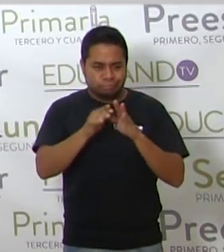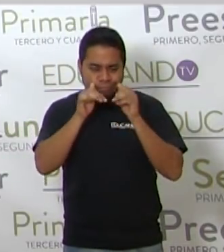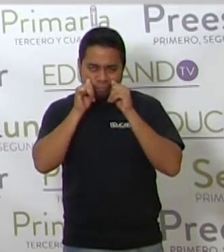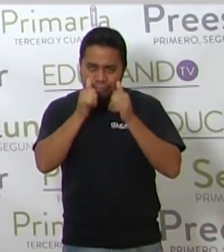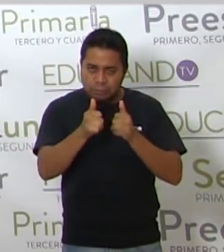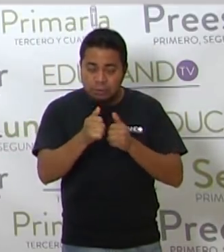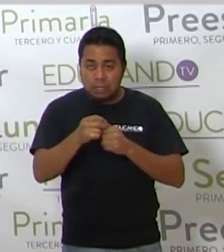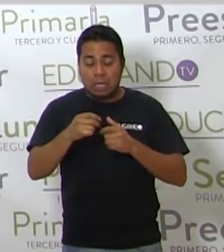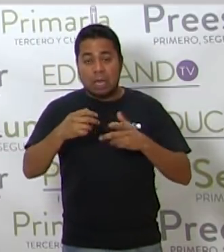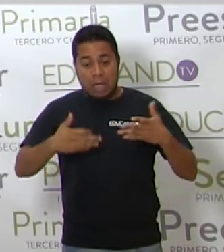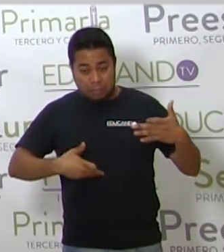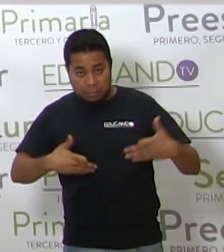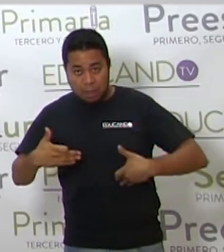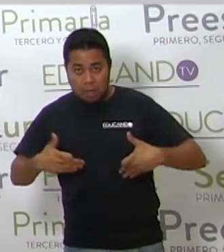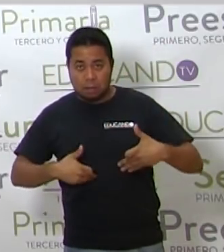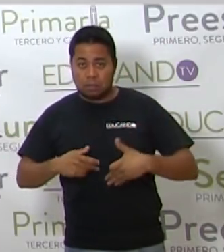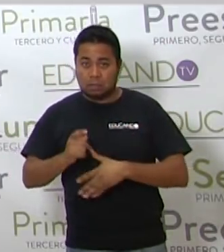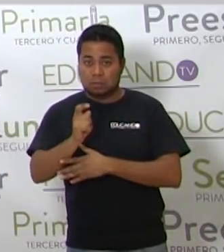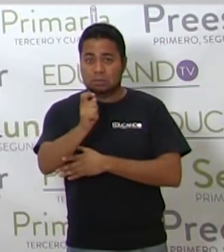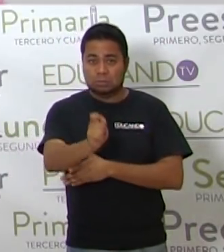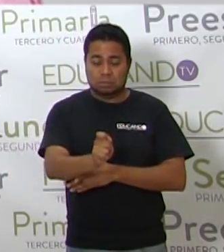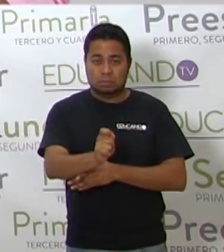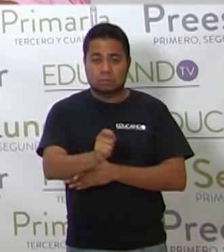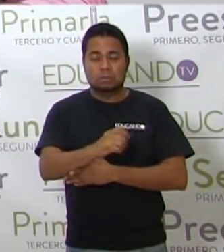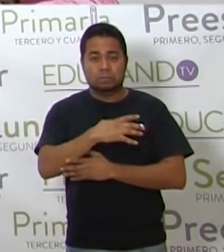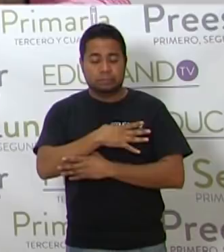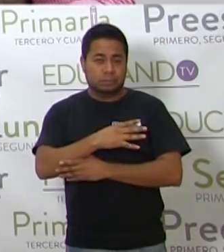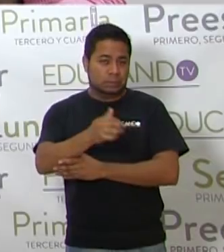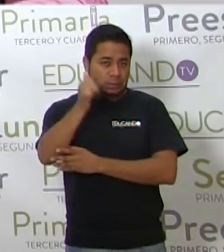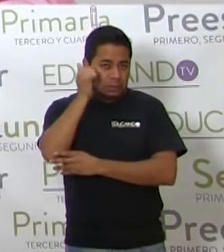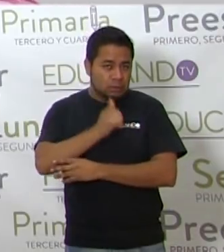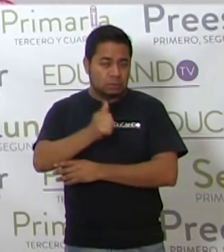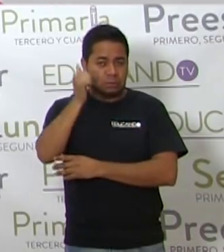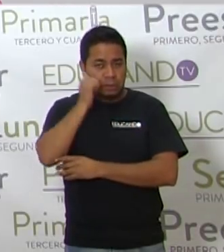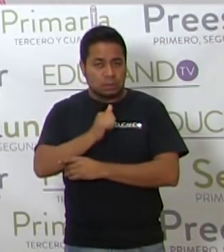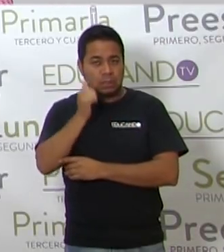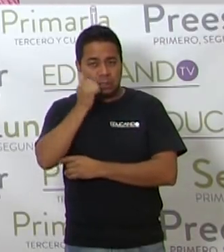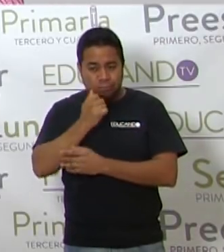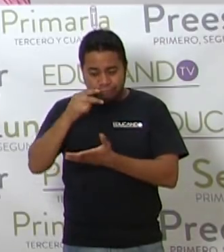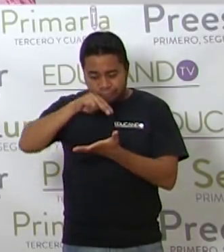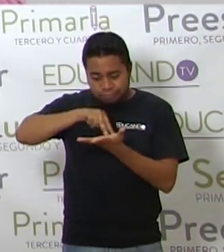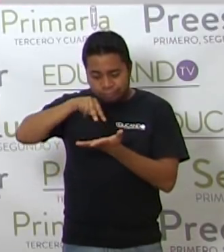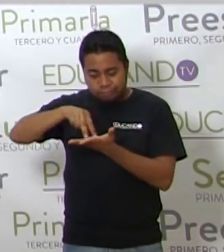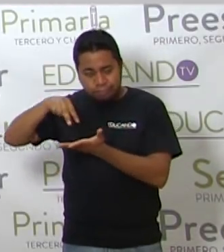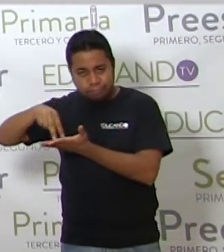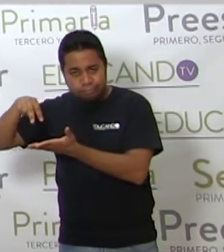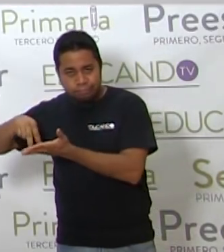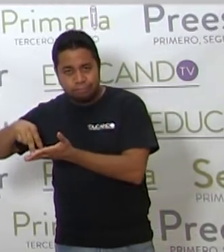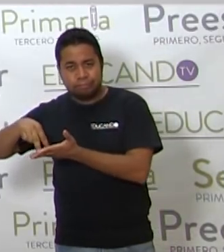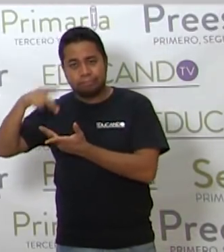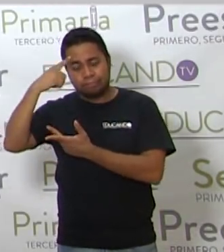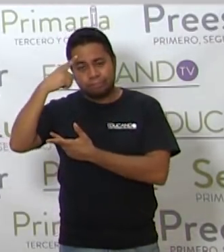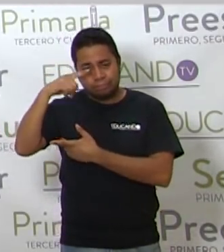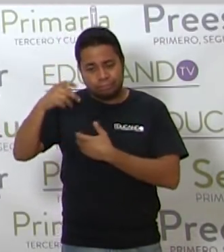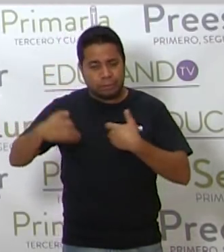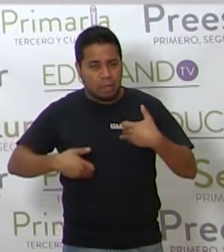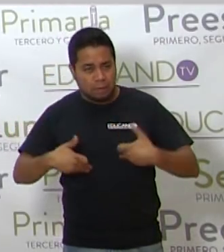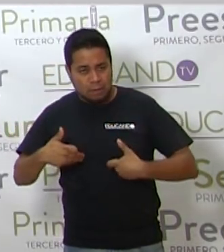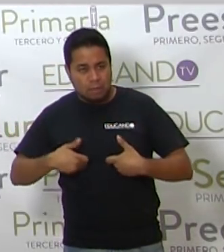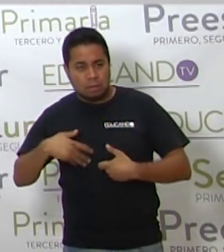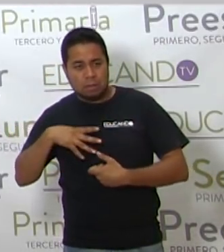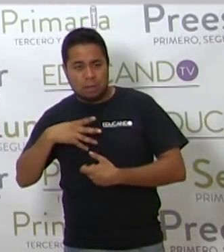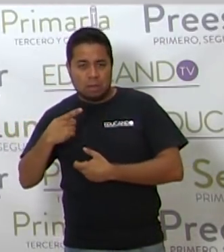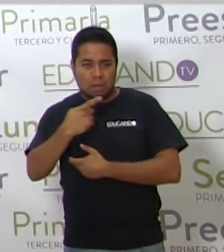Las obras de teatro, niños y niñas, van a ser siempre representaciones, ¿bien? Lo que tenemos acá,